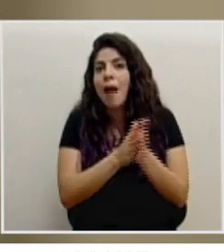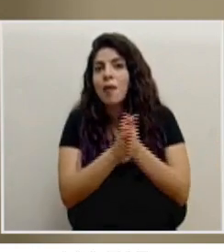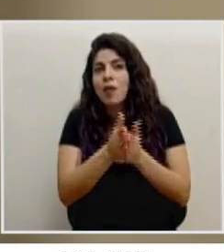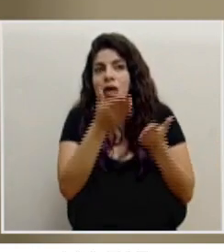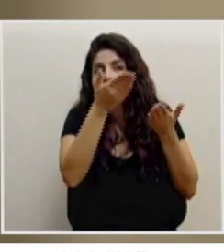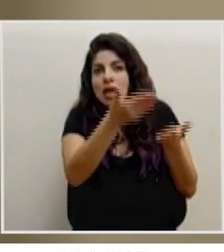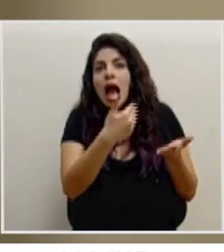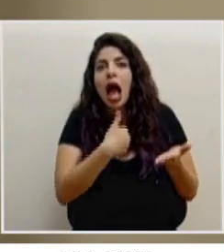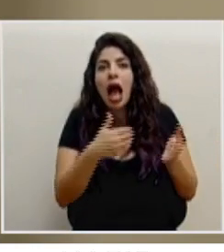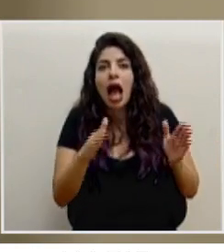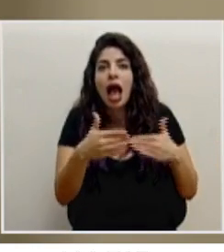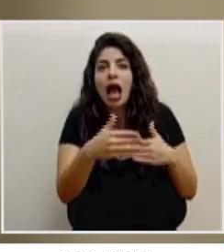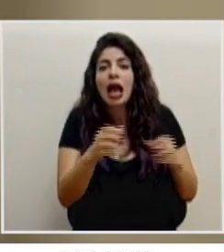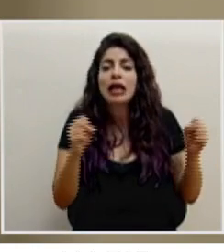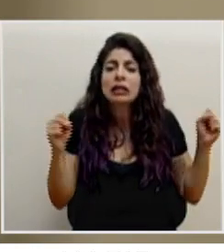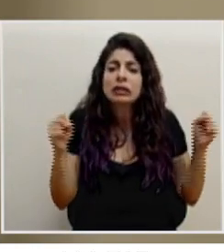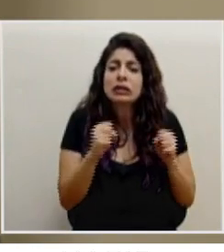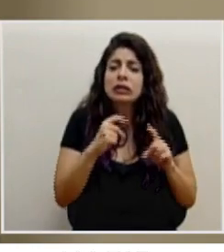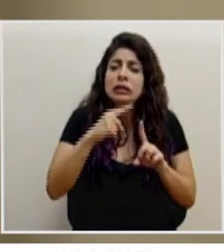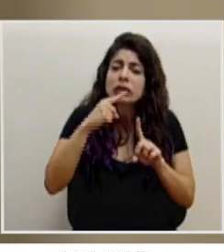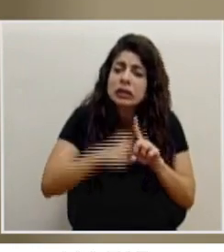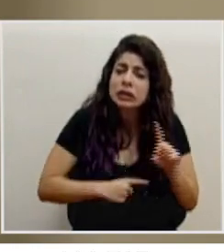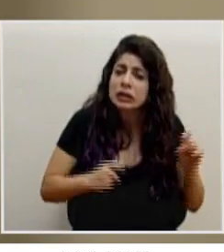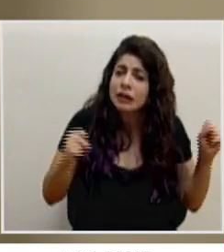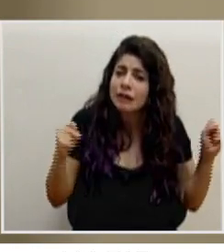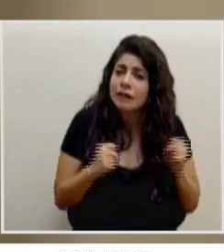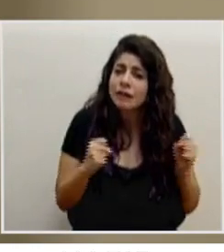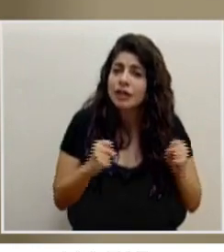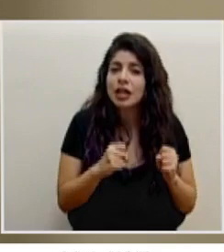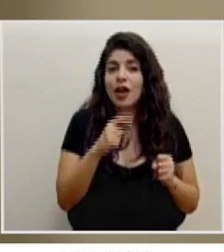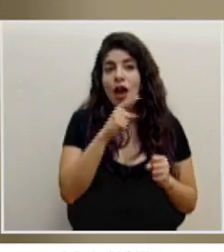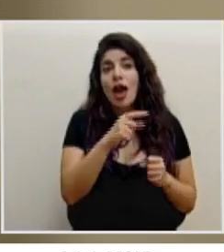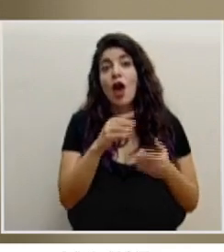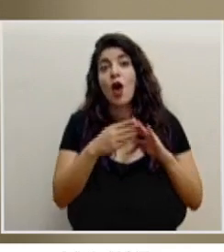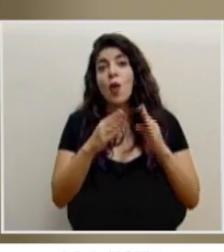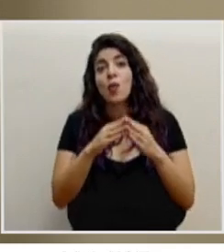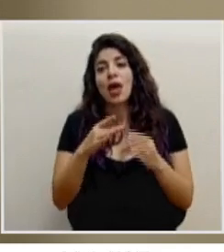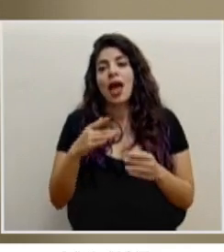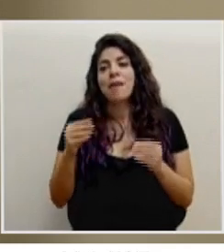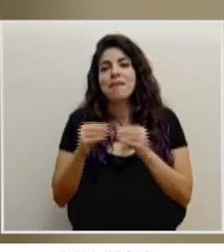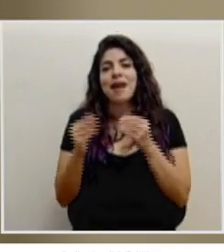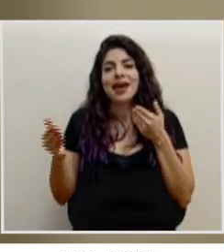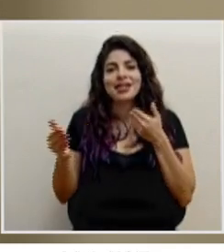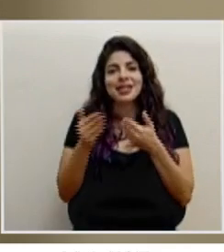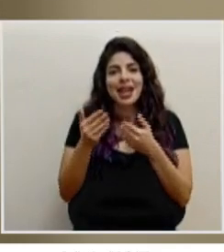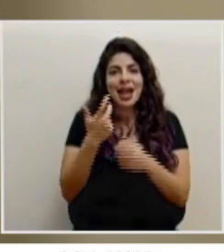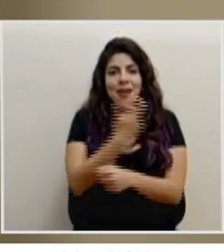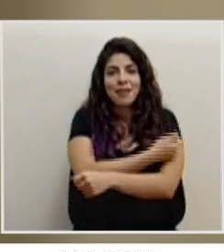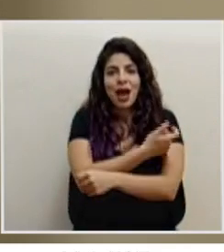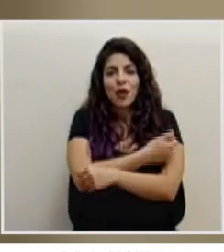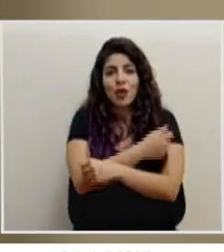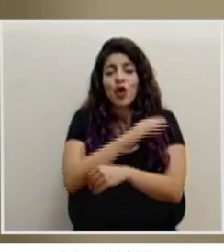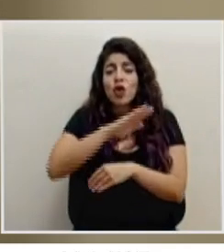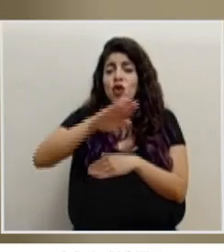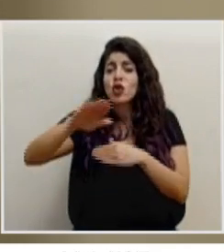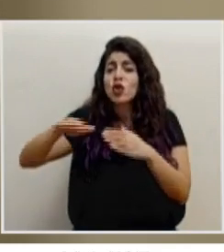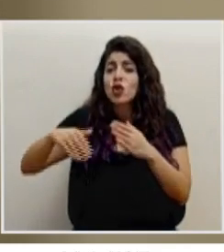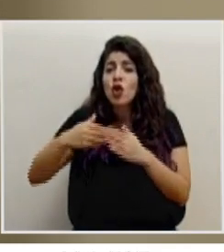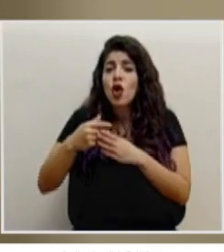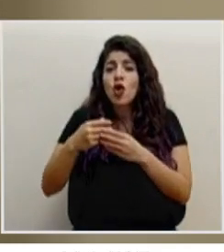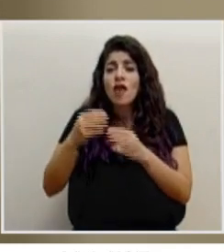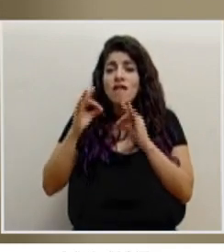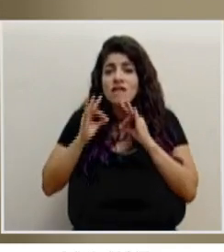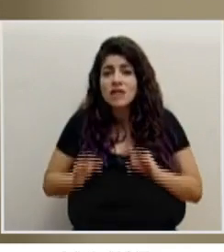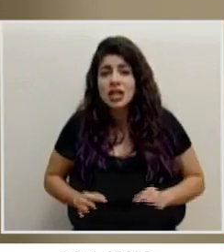baja temperatura, y esto acerca más a las comunidades la vacuna. Estarán todos los sistemas físicos e